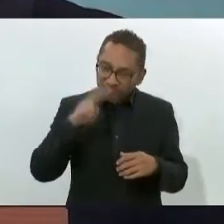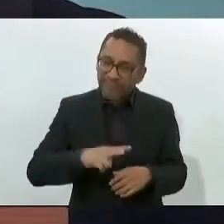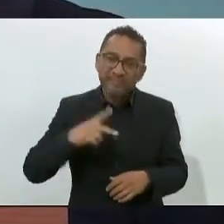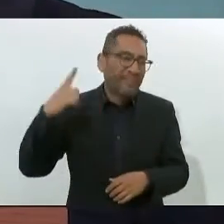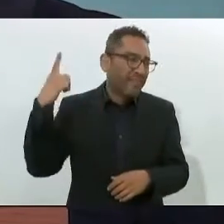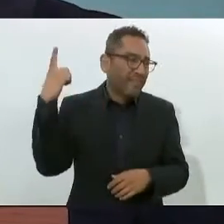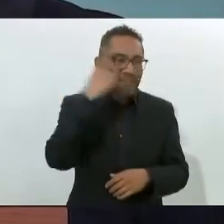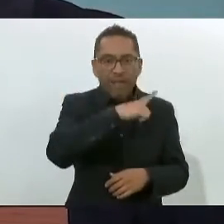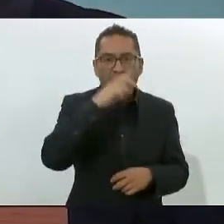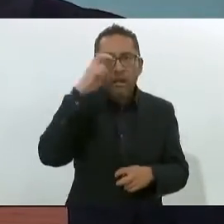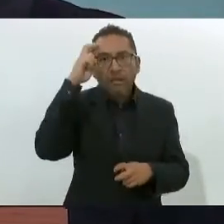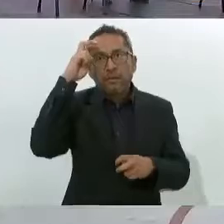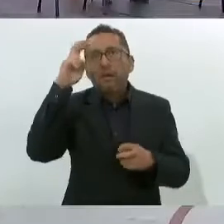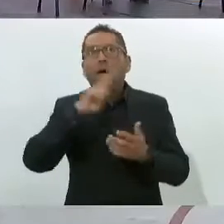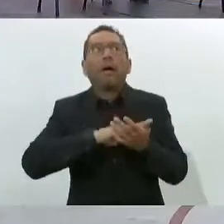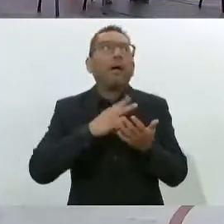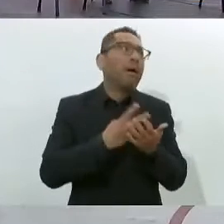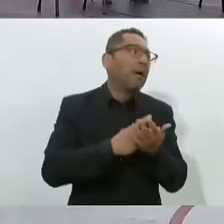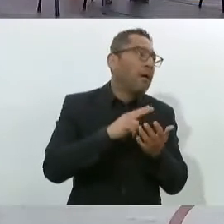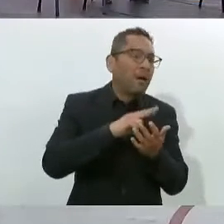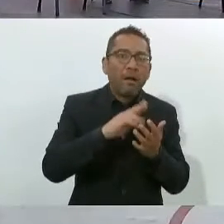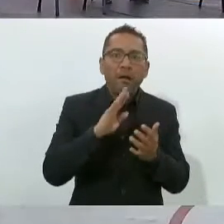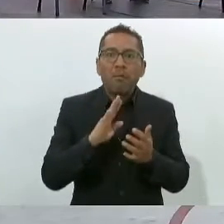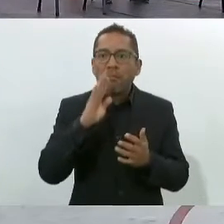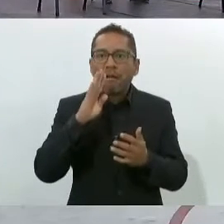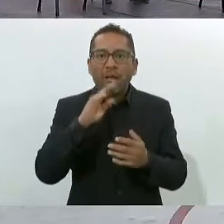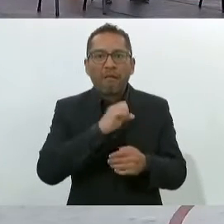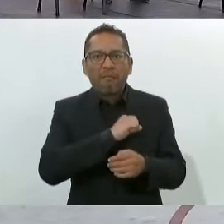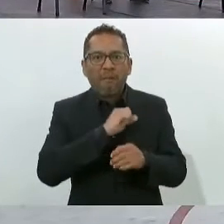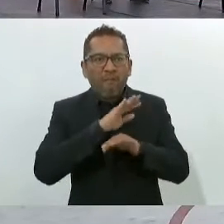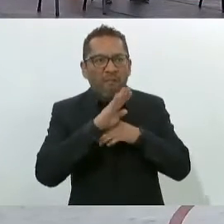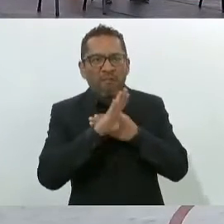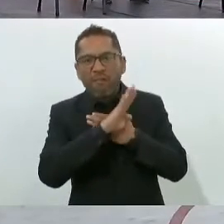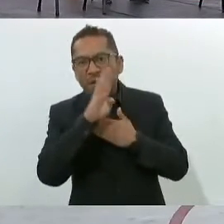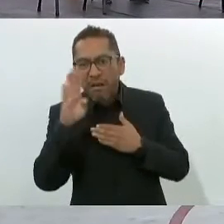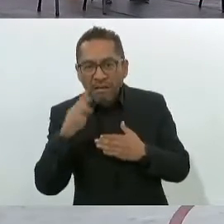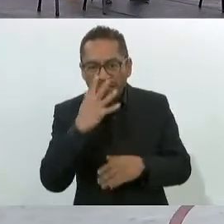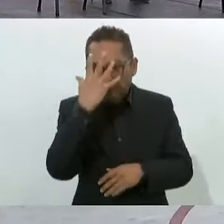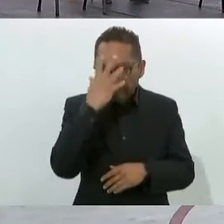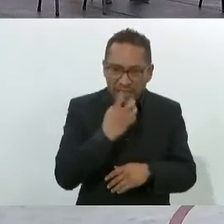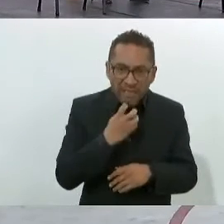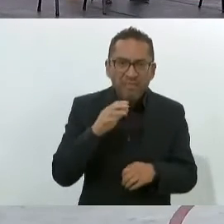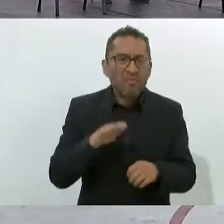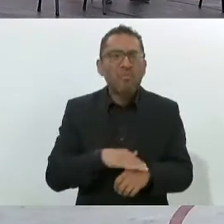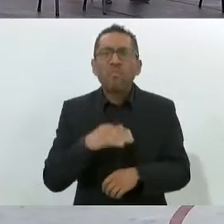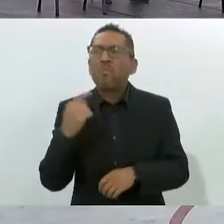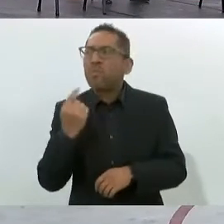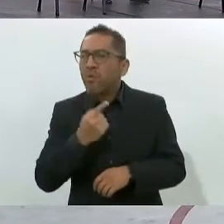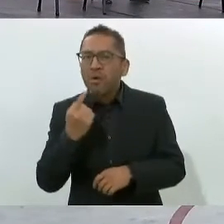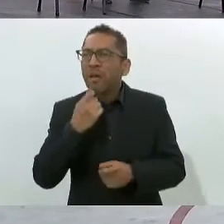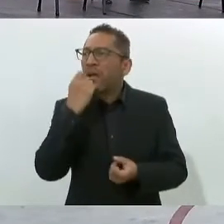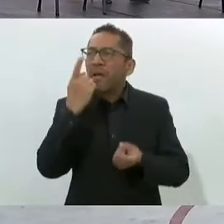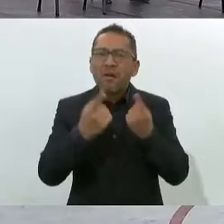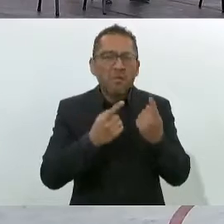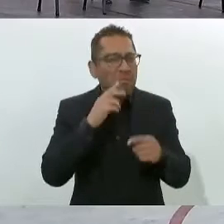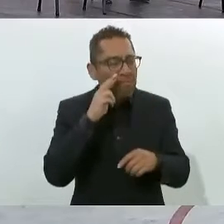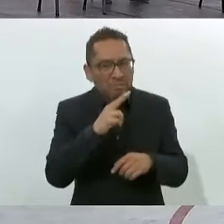muy triste, porque se han enfermado y han perdido la